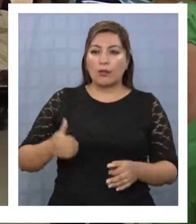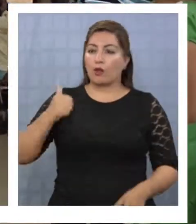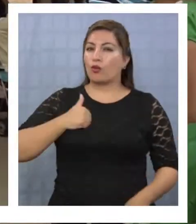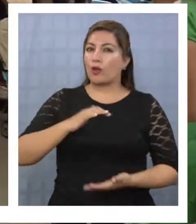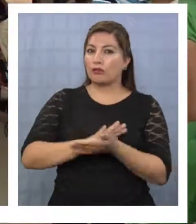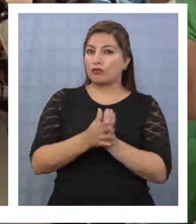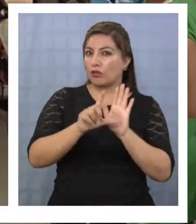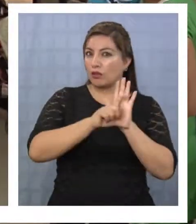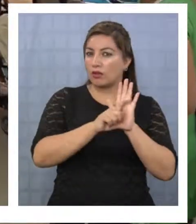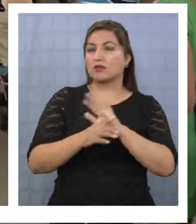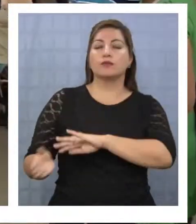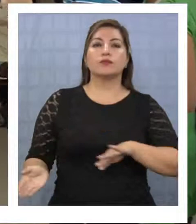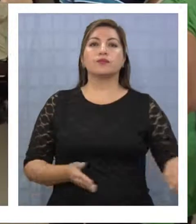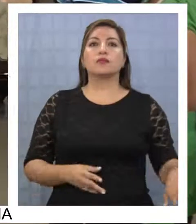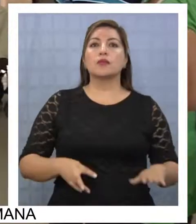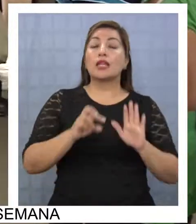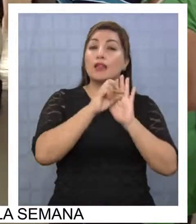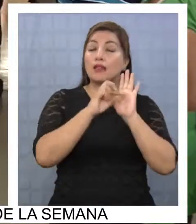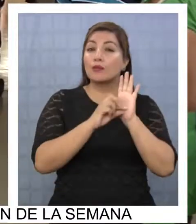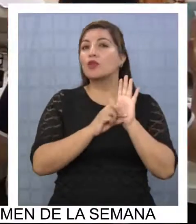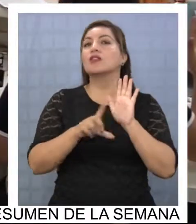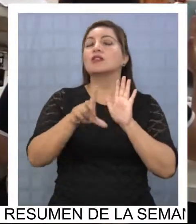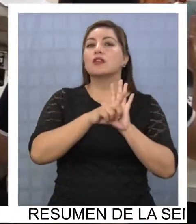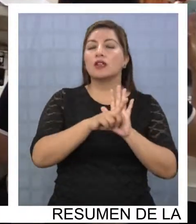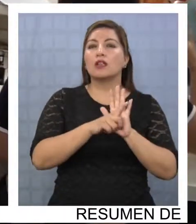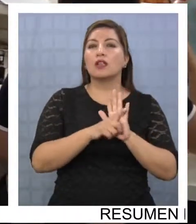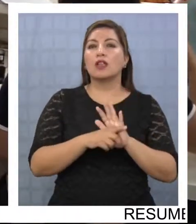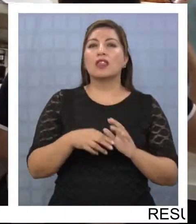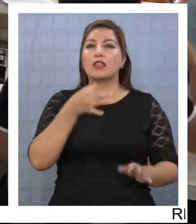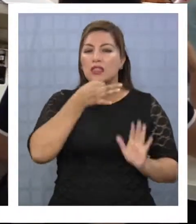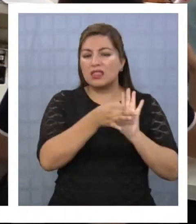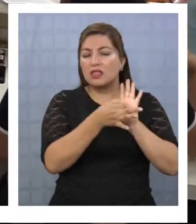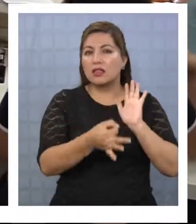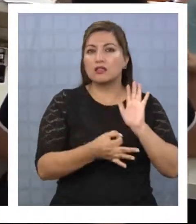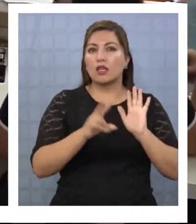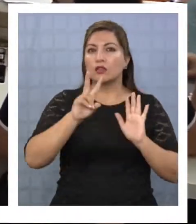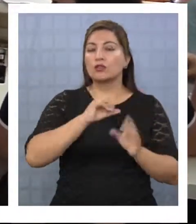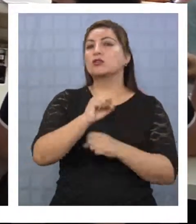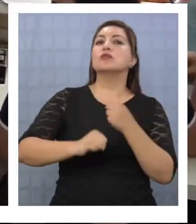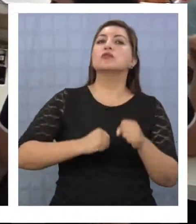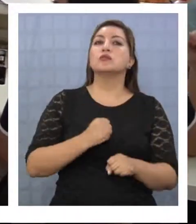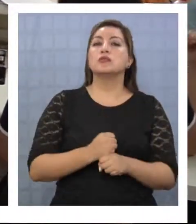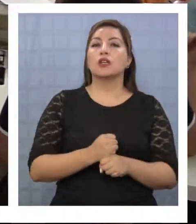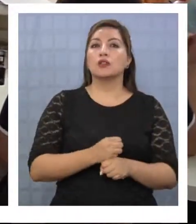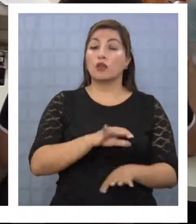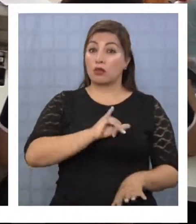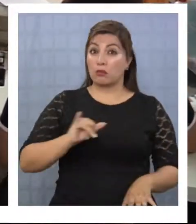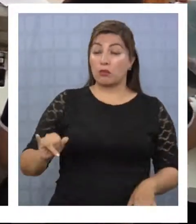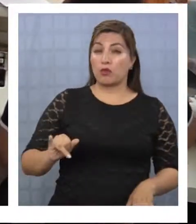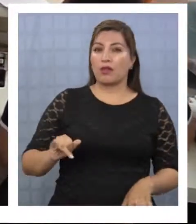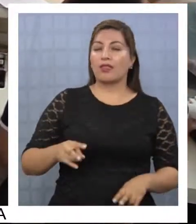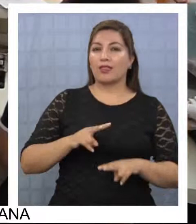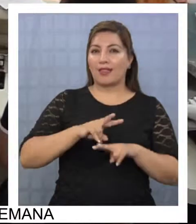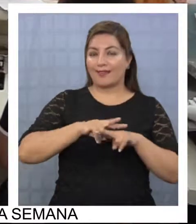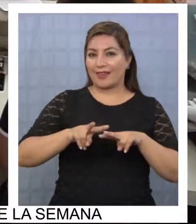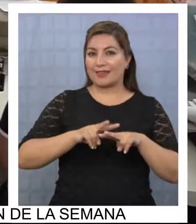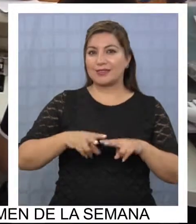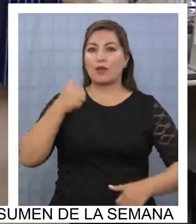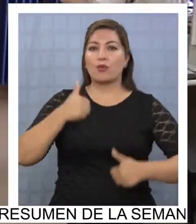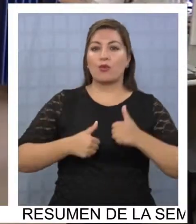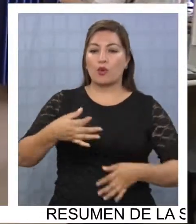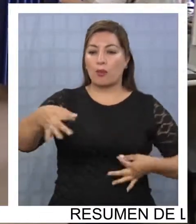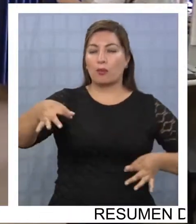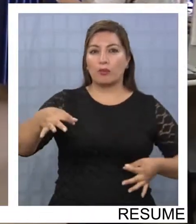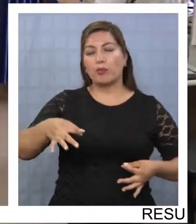legal. El proyecto de ley añade que en el periodo de dos años estos médicos deben rendir la prueba para mantener su puesto,